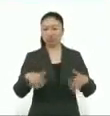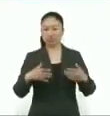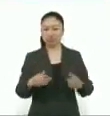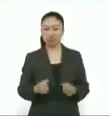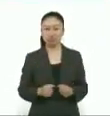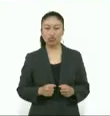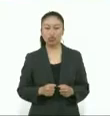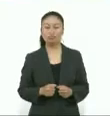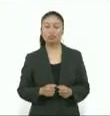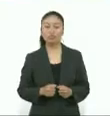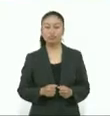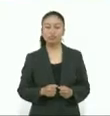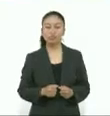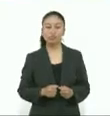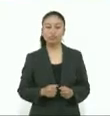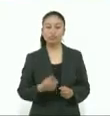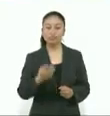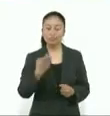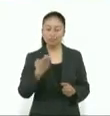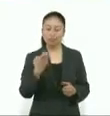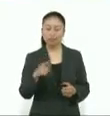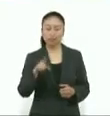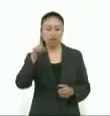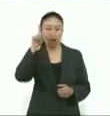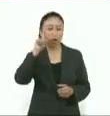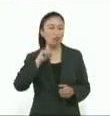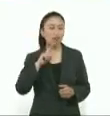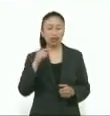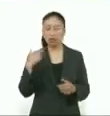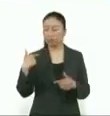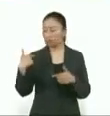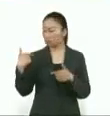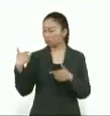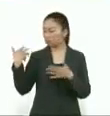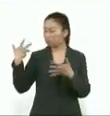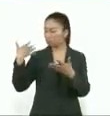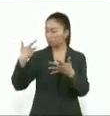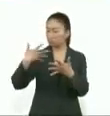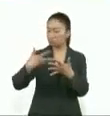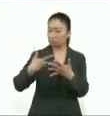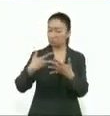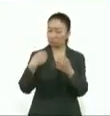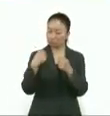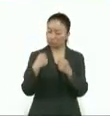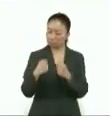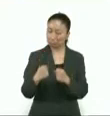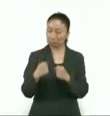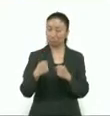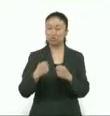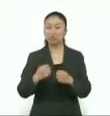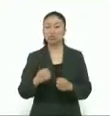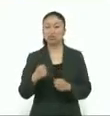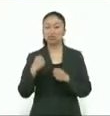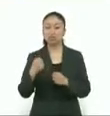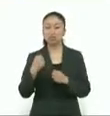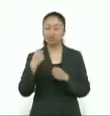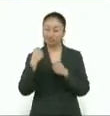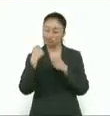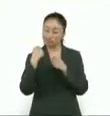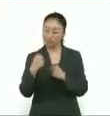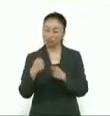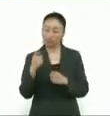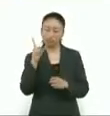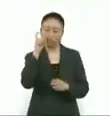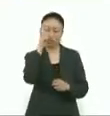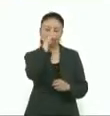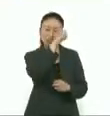se apaga. Eso es lo que nos ha sostenido en esta lucha infame y dolorosa, pero